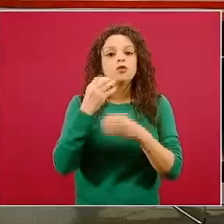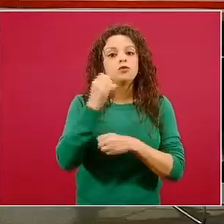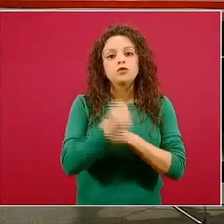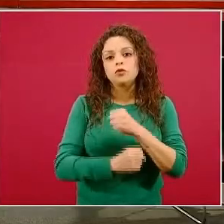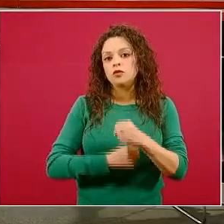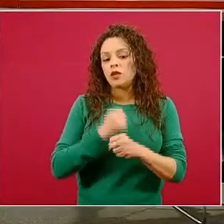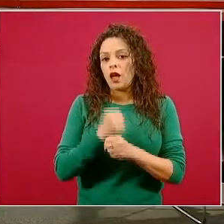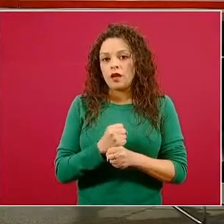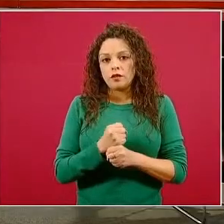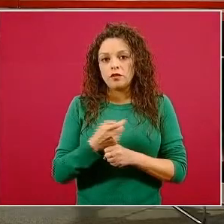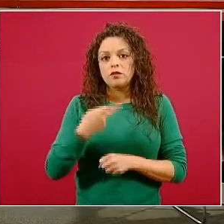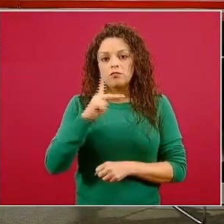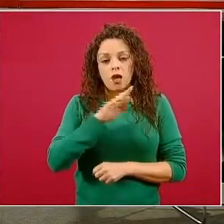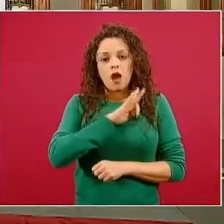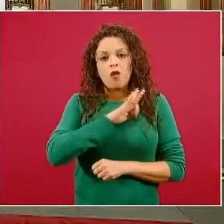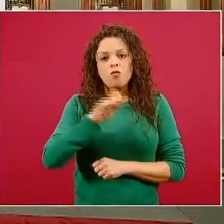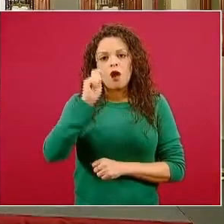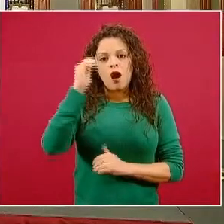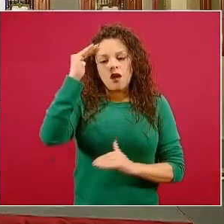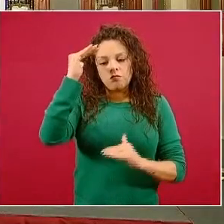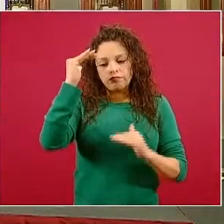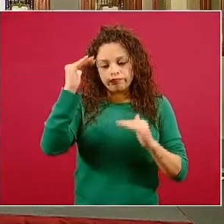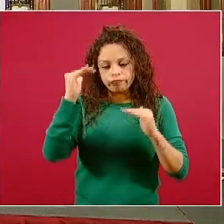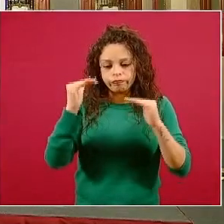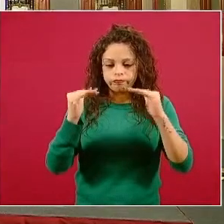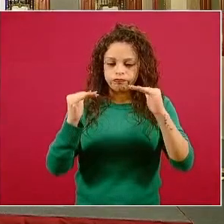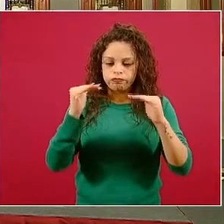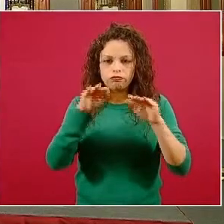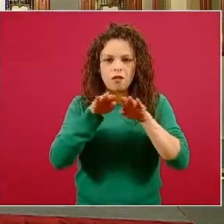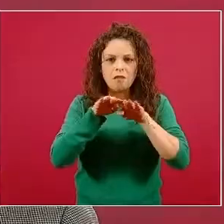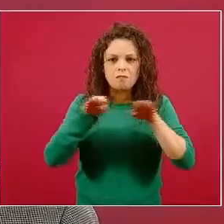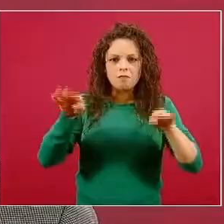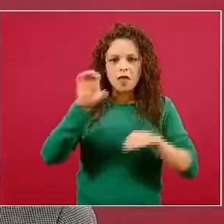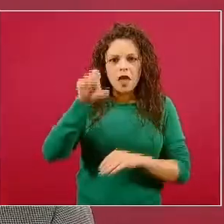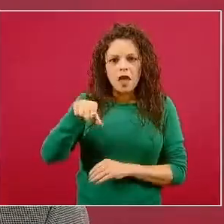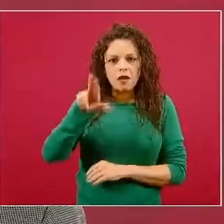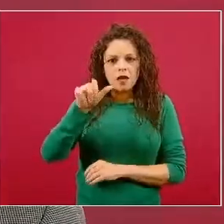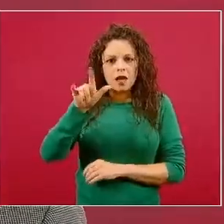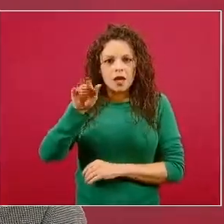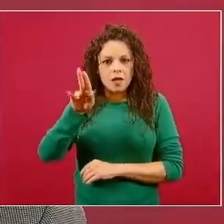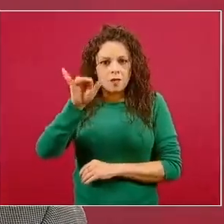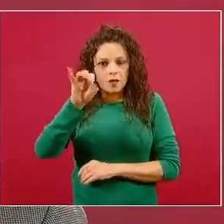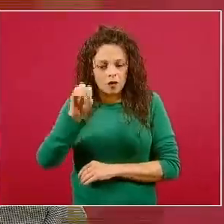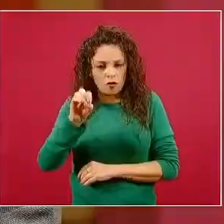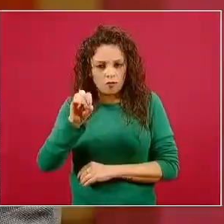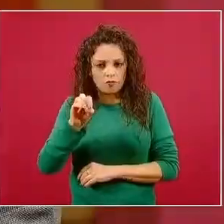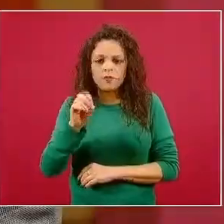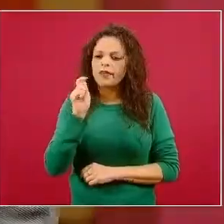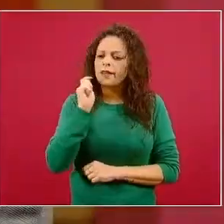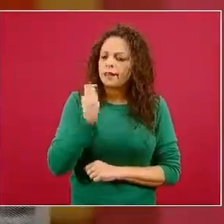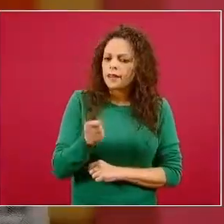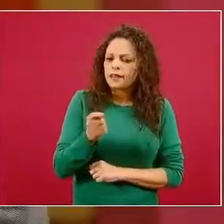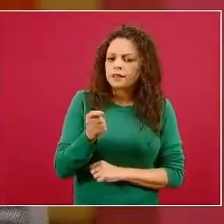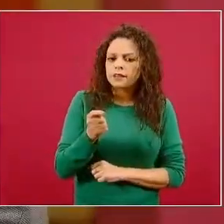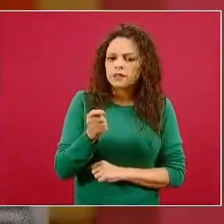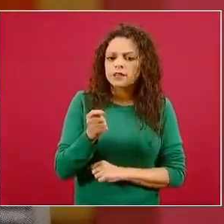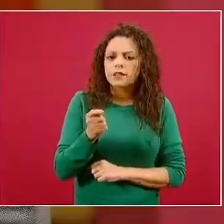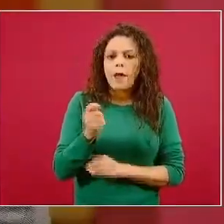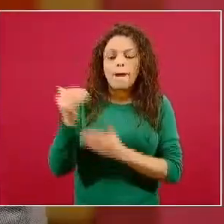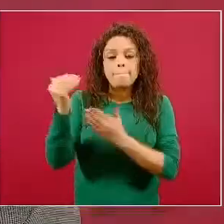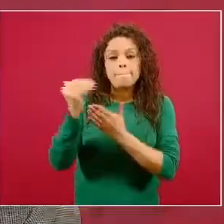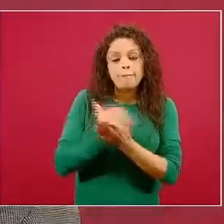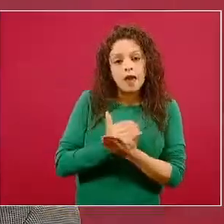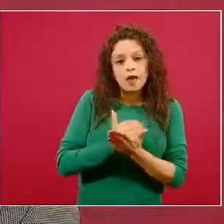un punto de equilibrio con respecto a la especie humana, en la que disminuya la